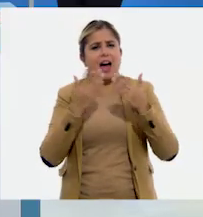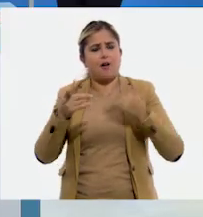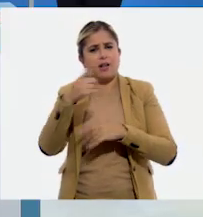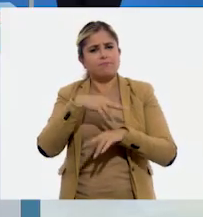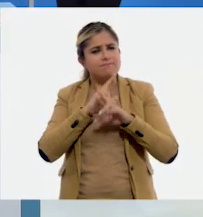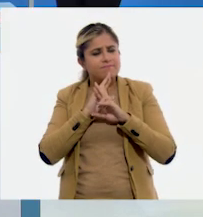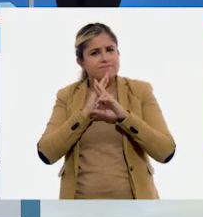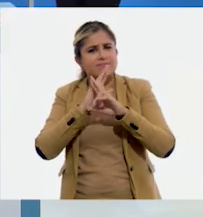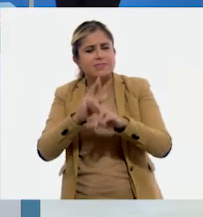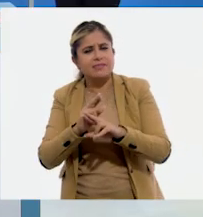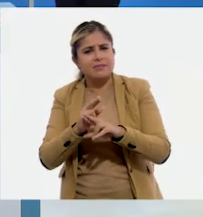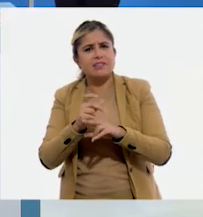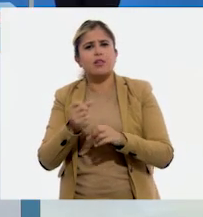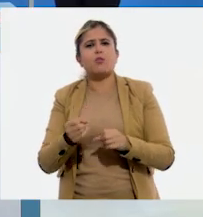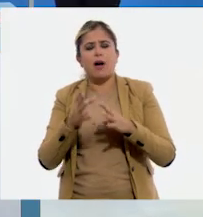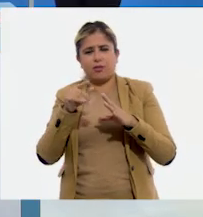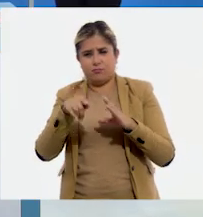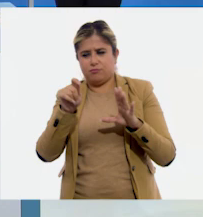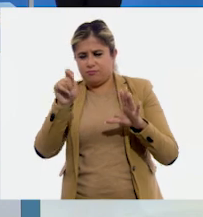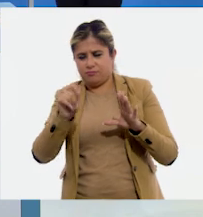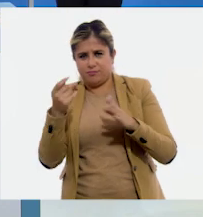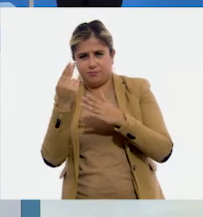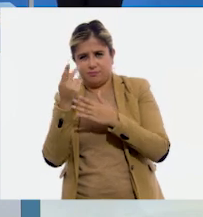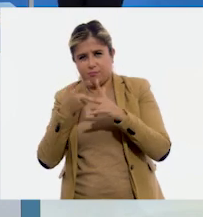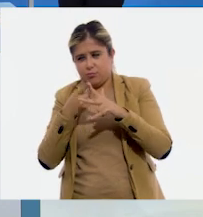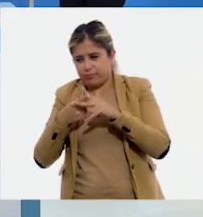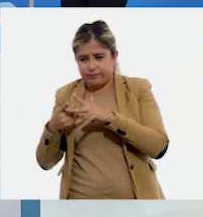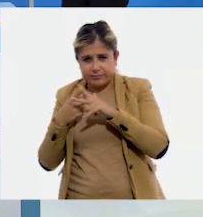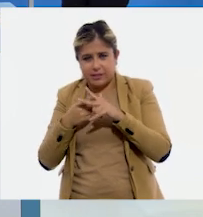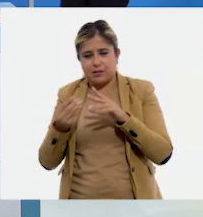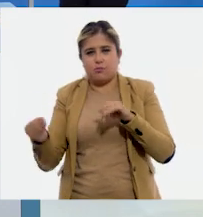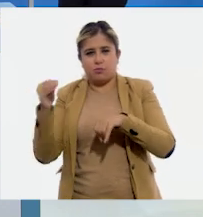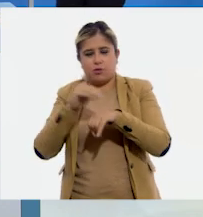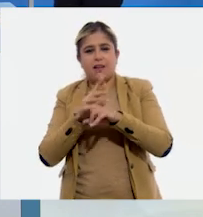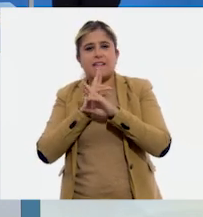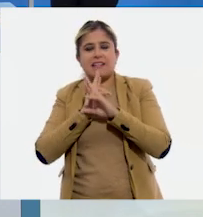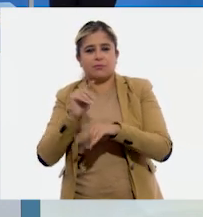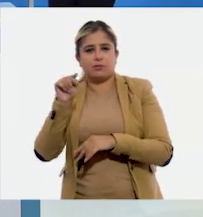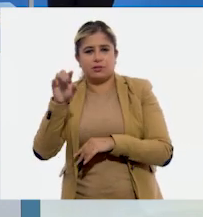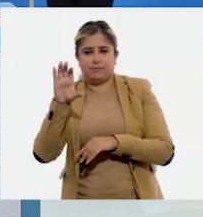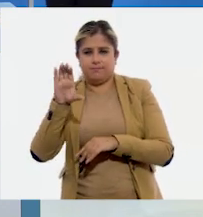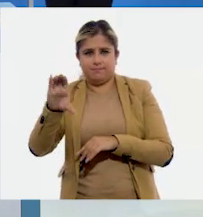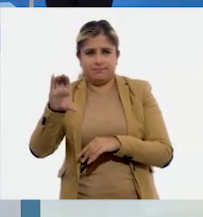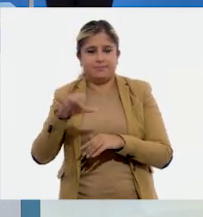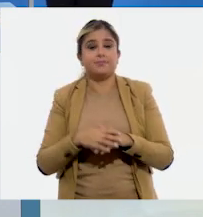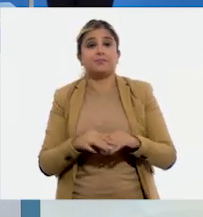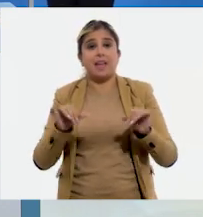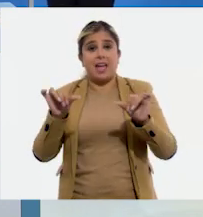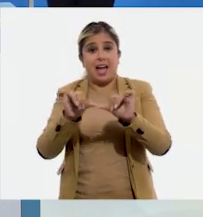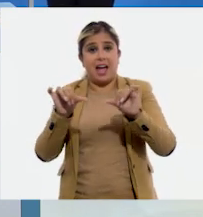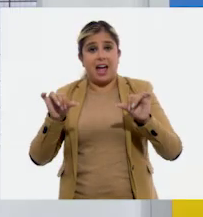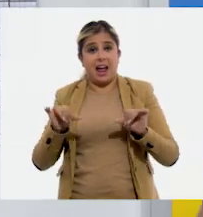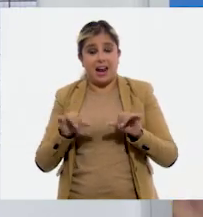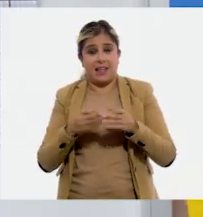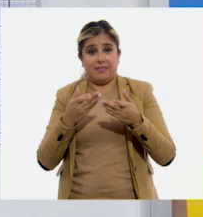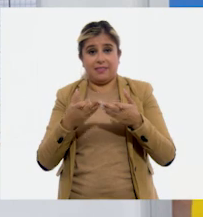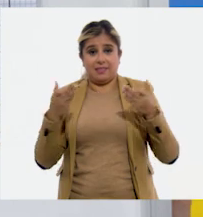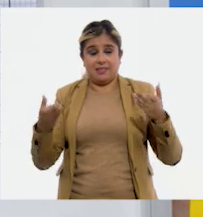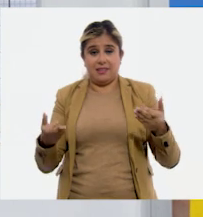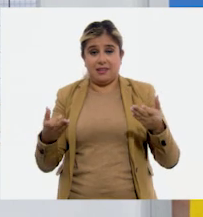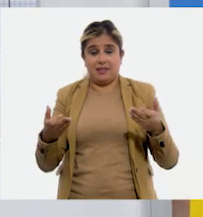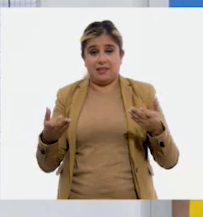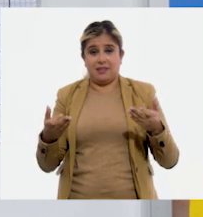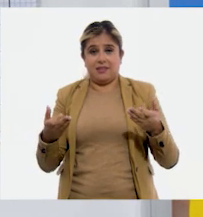de la superficie aquí, ¿vale? Entonces, tenemos que el área del terreno